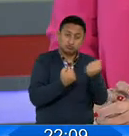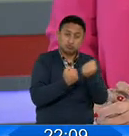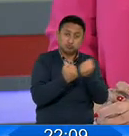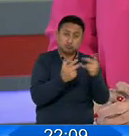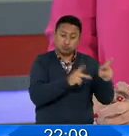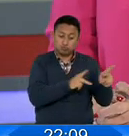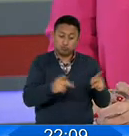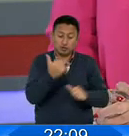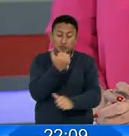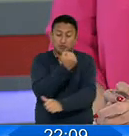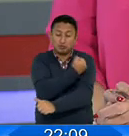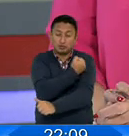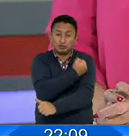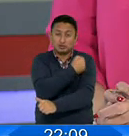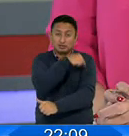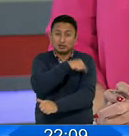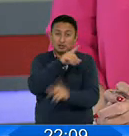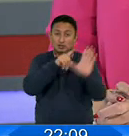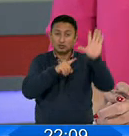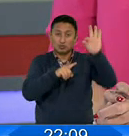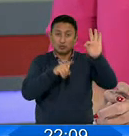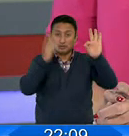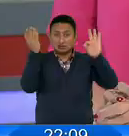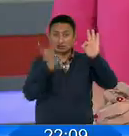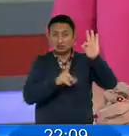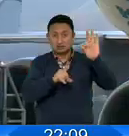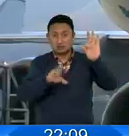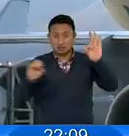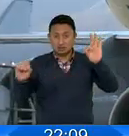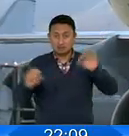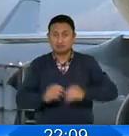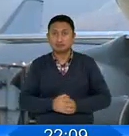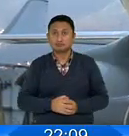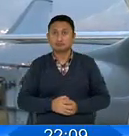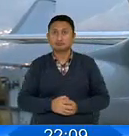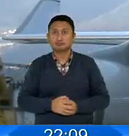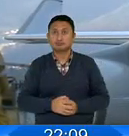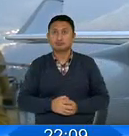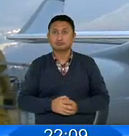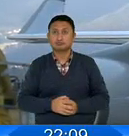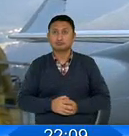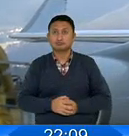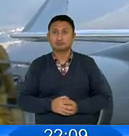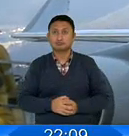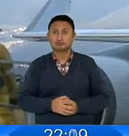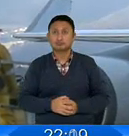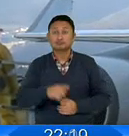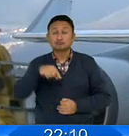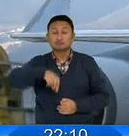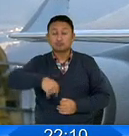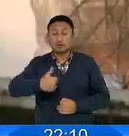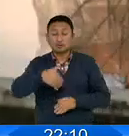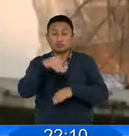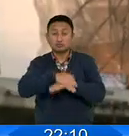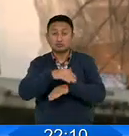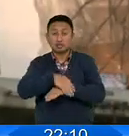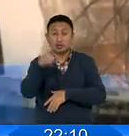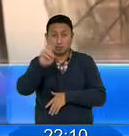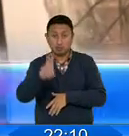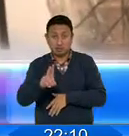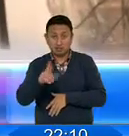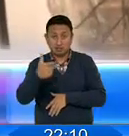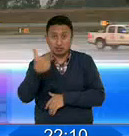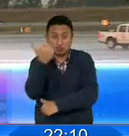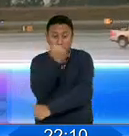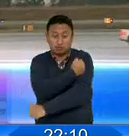de vacunación 900. Las vacunas de AstraZeneca llegaron al país durante la tarde de este viernes. El